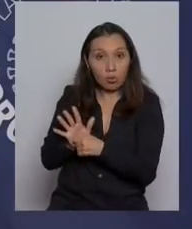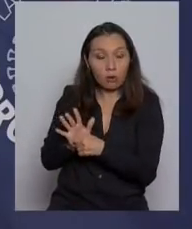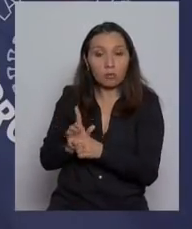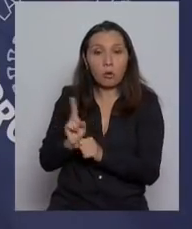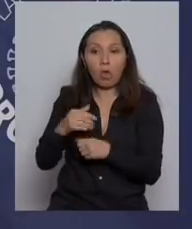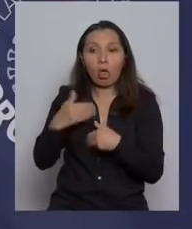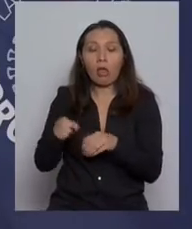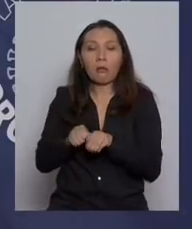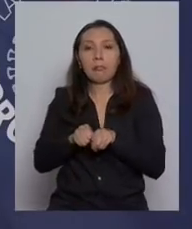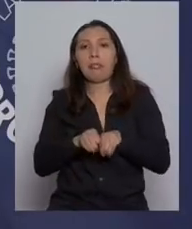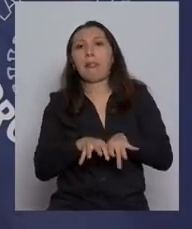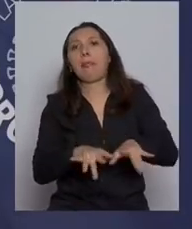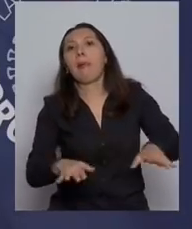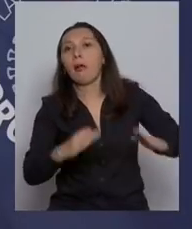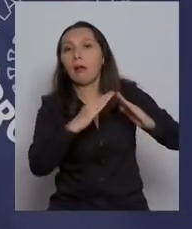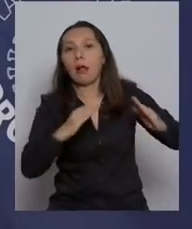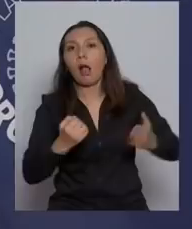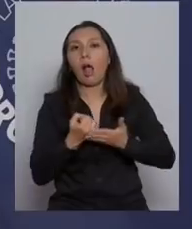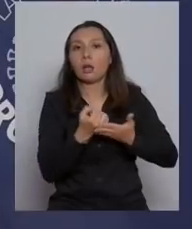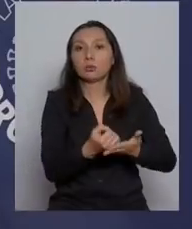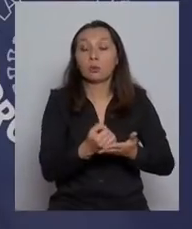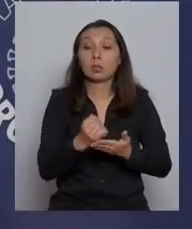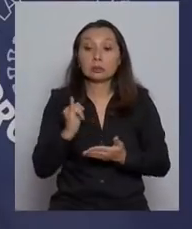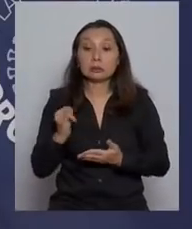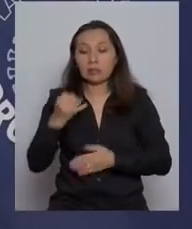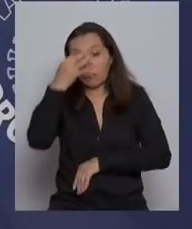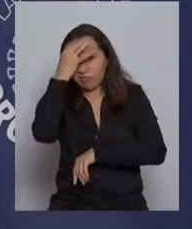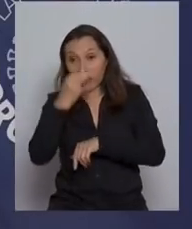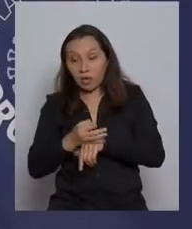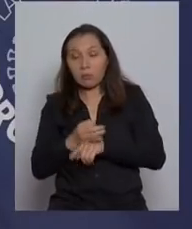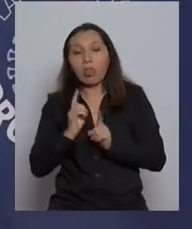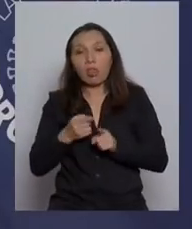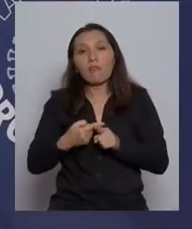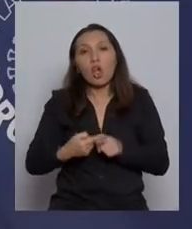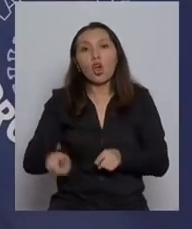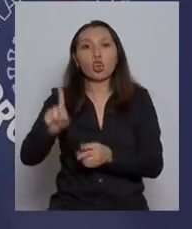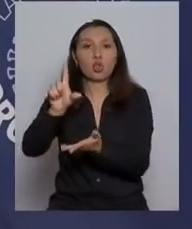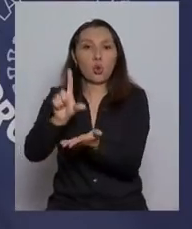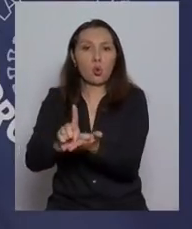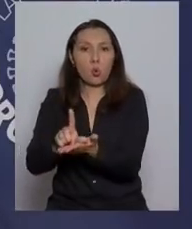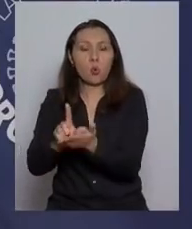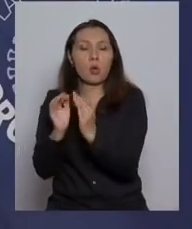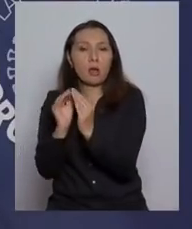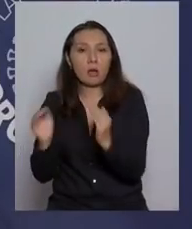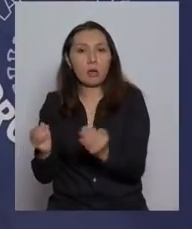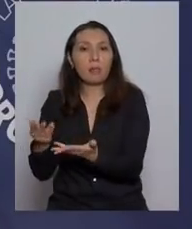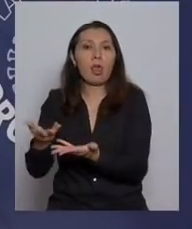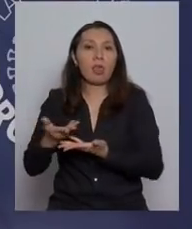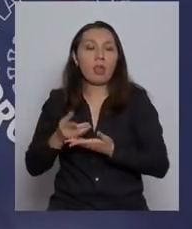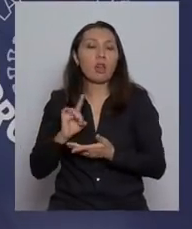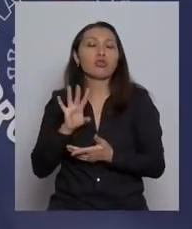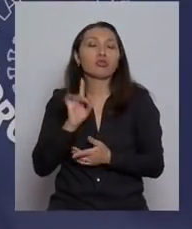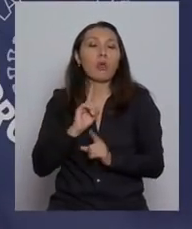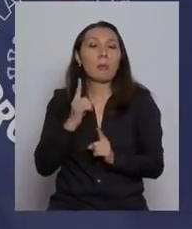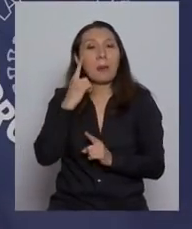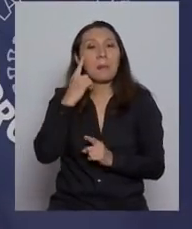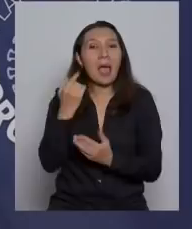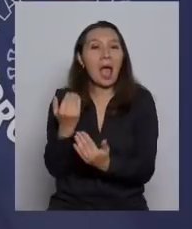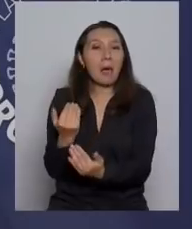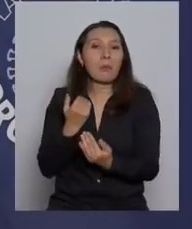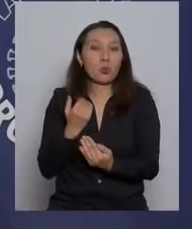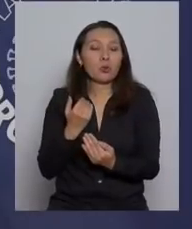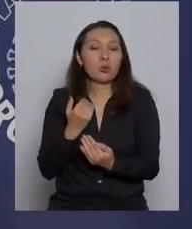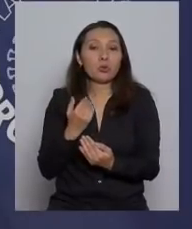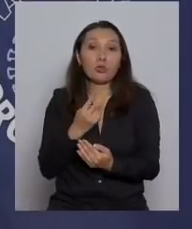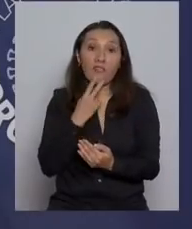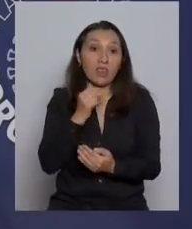no generar un brote, porque si están contagiadas tienen que ir a otro tipo de recintos para recibir no solo el apoyo